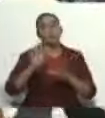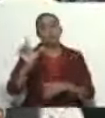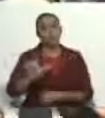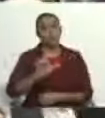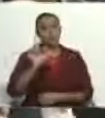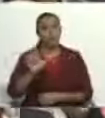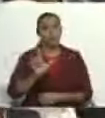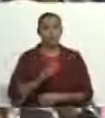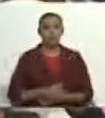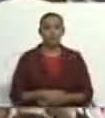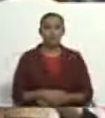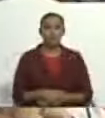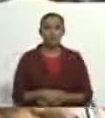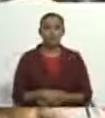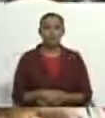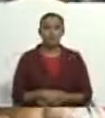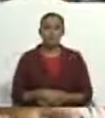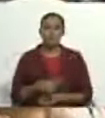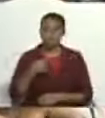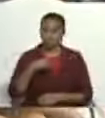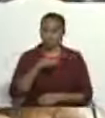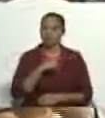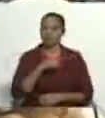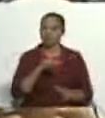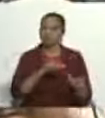Nosotros... tenemos candidato.